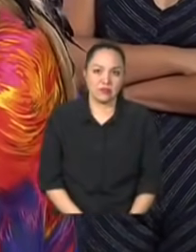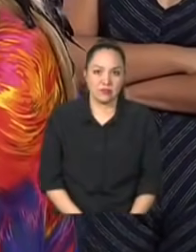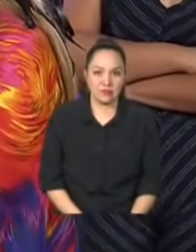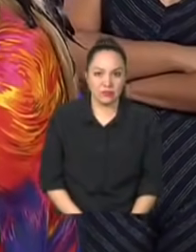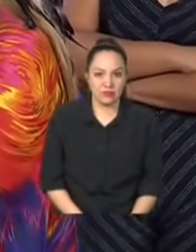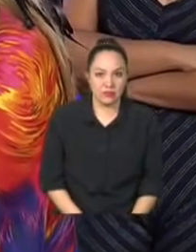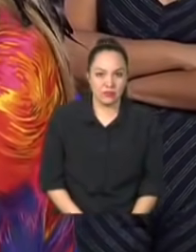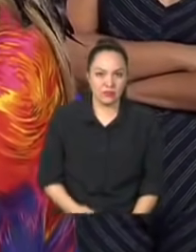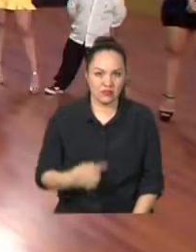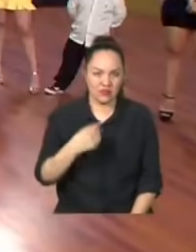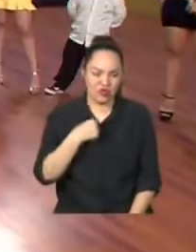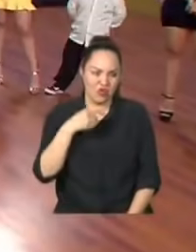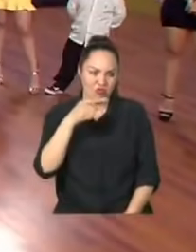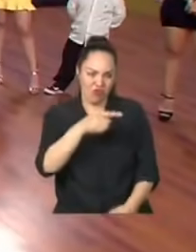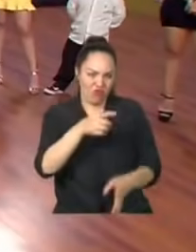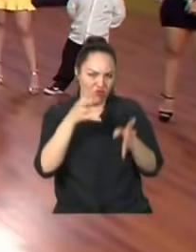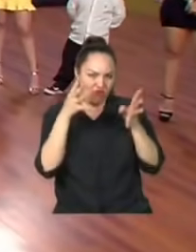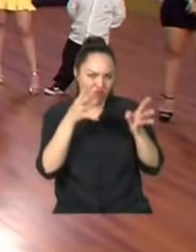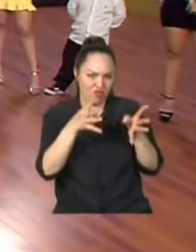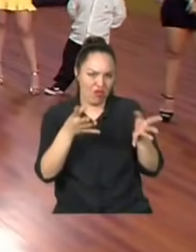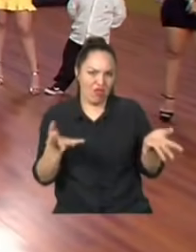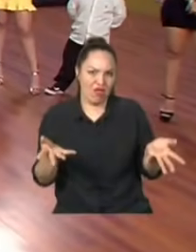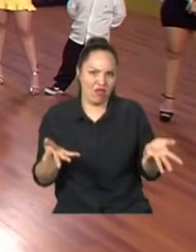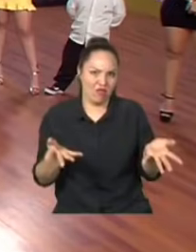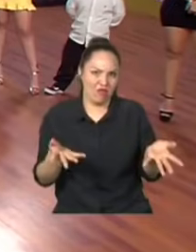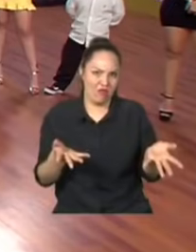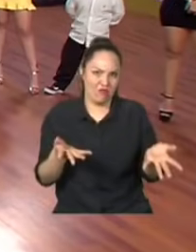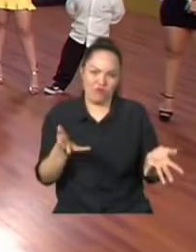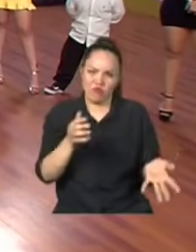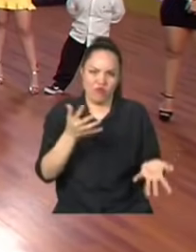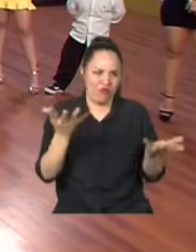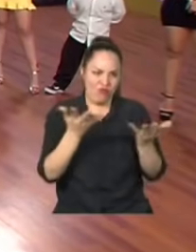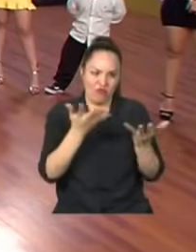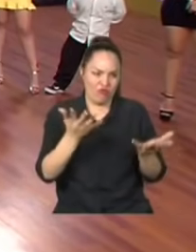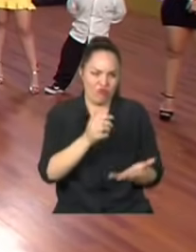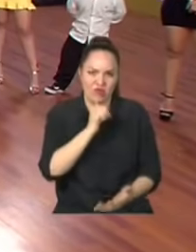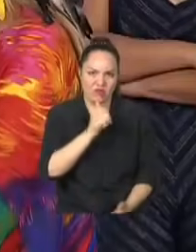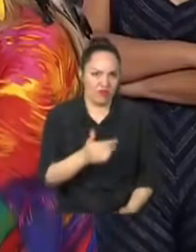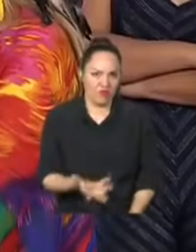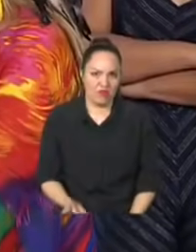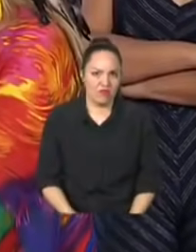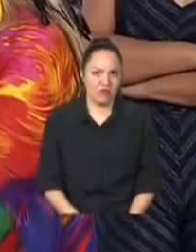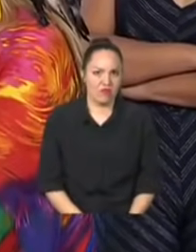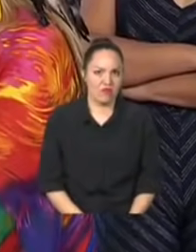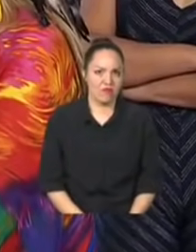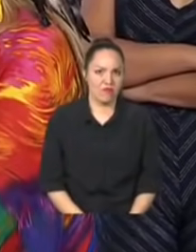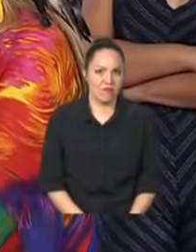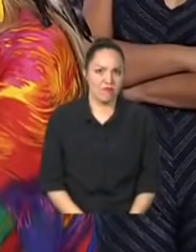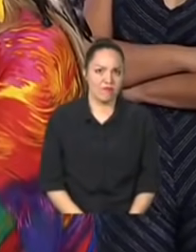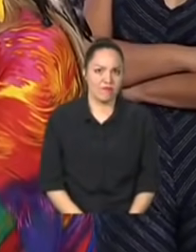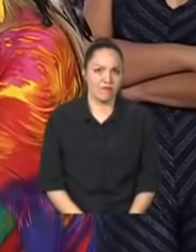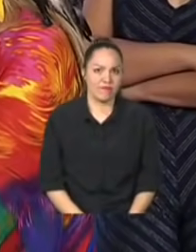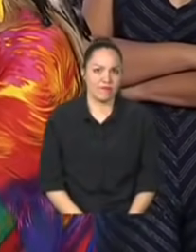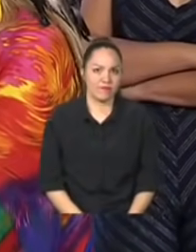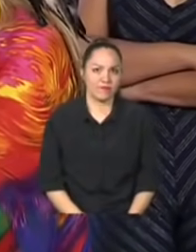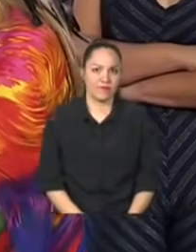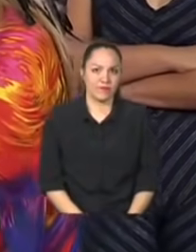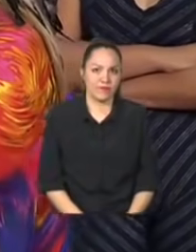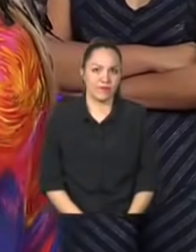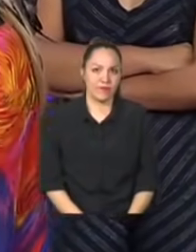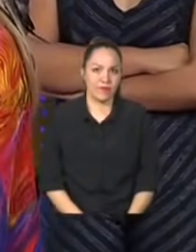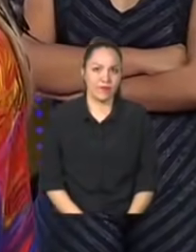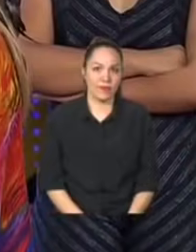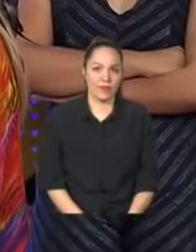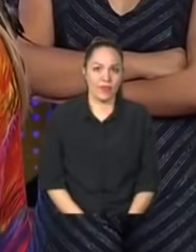Ya te regaño, ya sabes. Que contigo. Sí, no pasa nada. Dile que sí. No aceptas. Acepto que me dé el regalo que usted me quiere dar a mí. Ahí